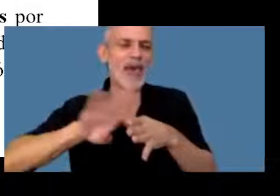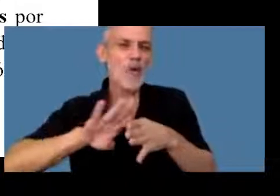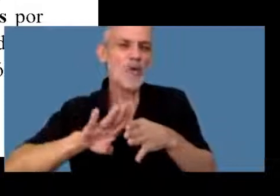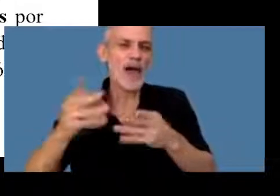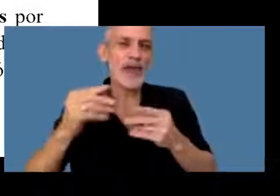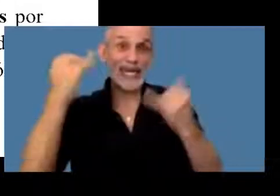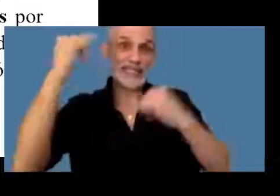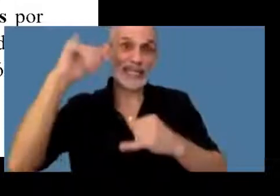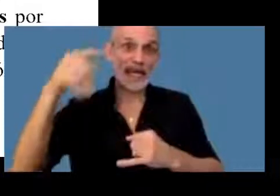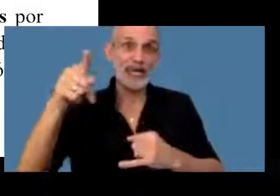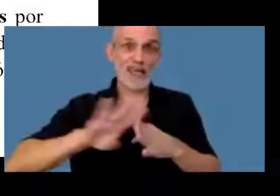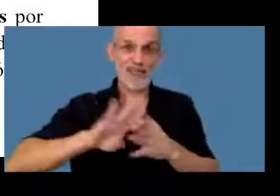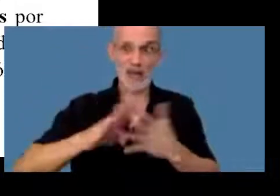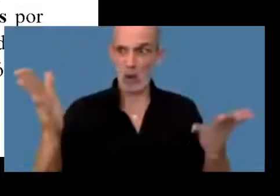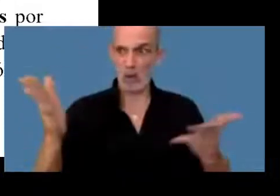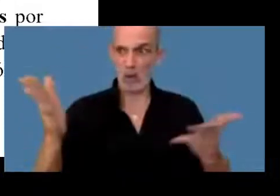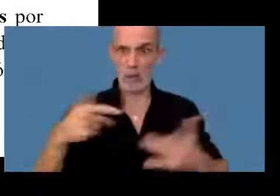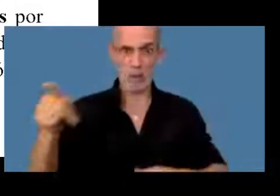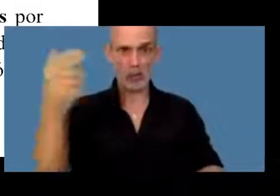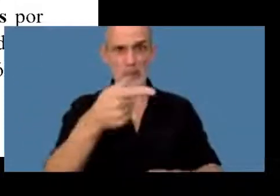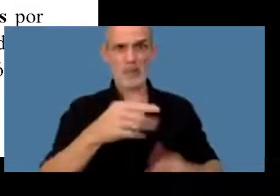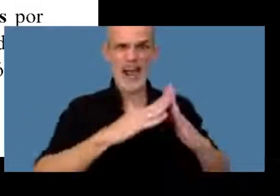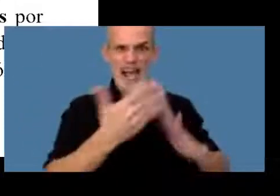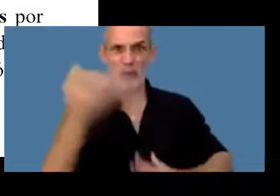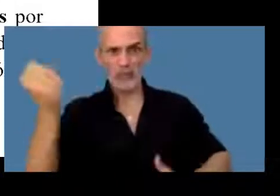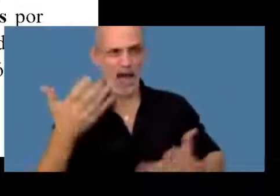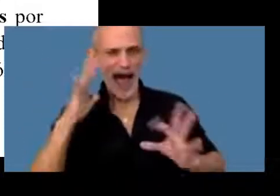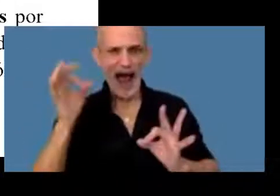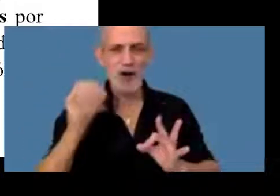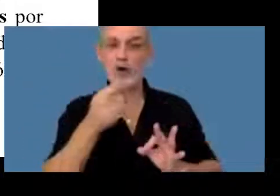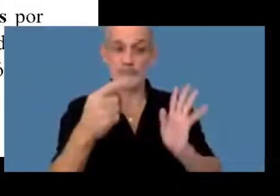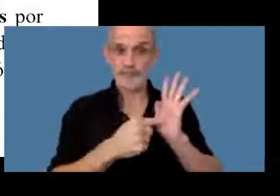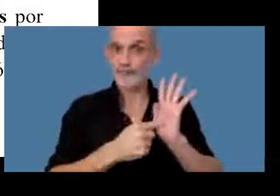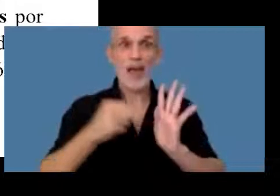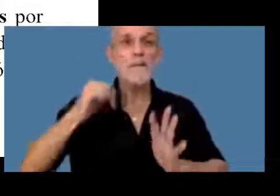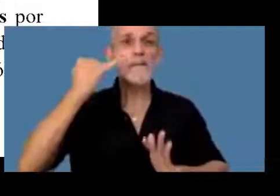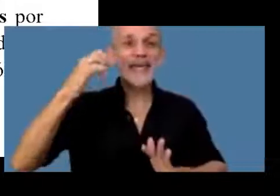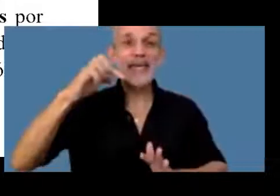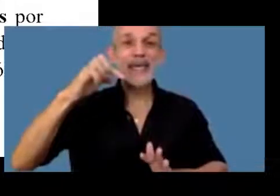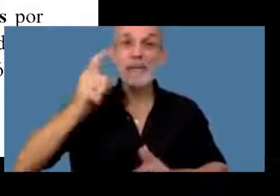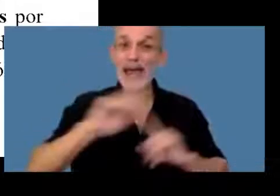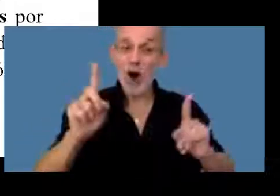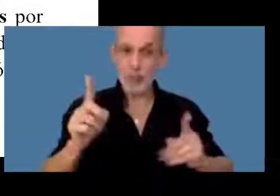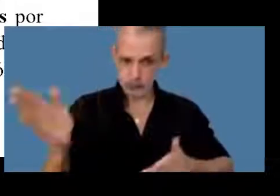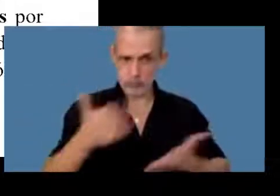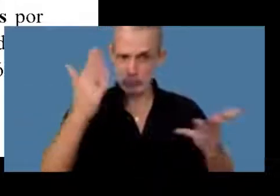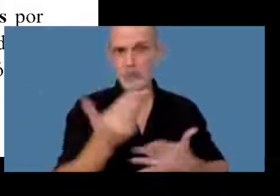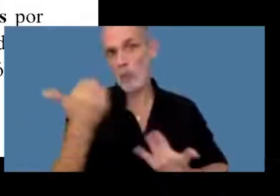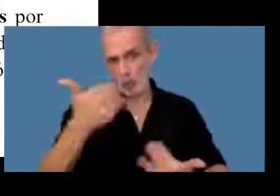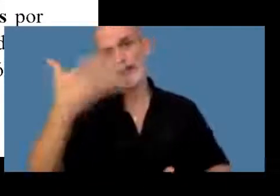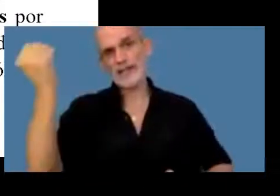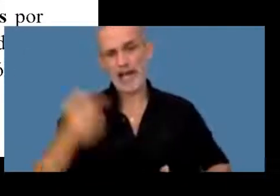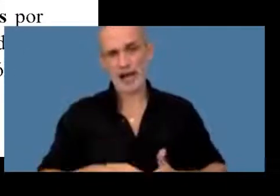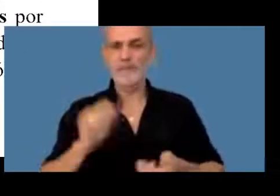intereses tenga una ejecución fiscal, si no tiene la condición de pyme, corresponde. Se publicó también